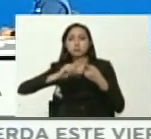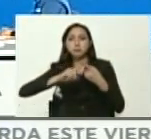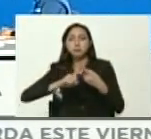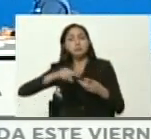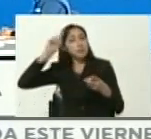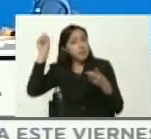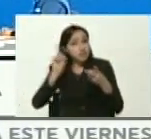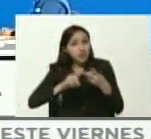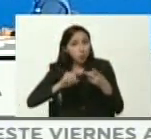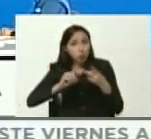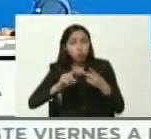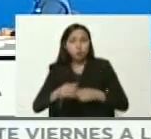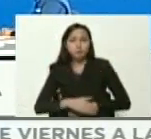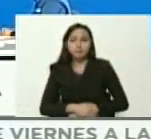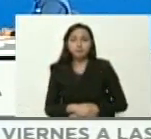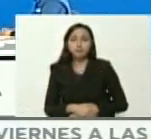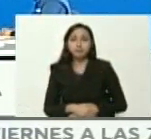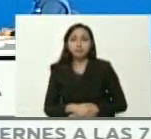Segundo punto,